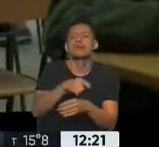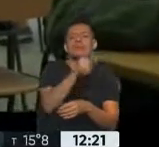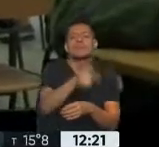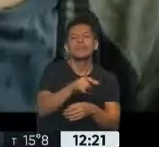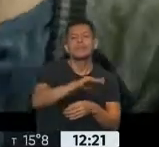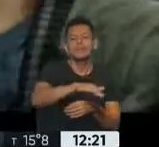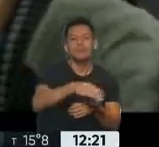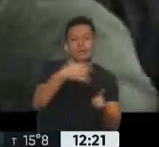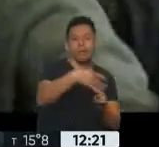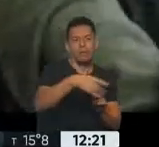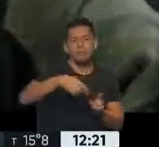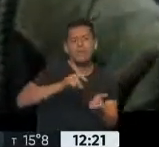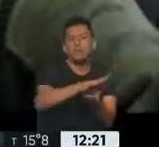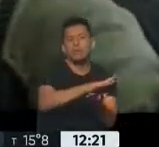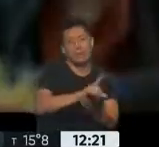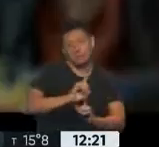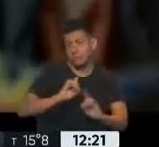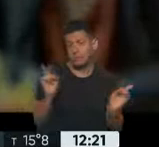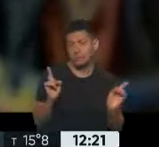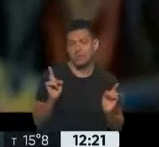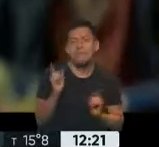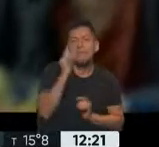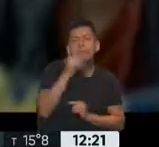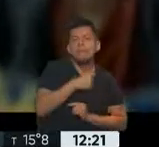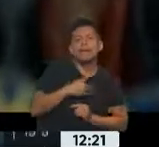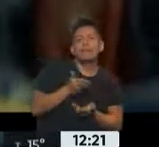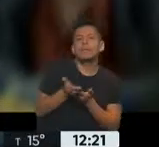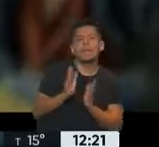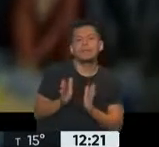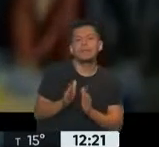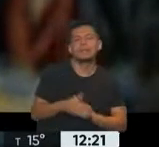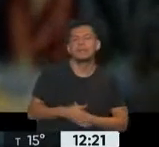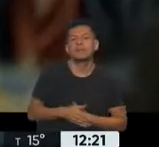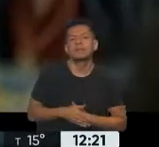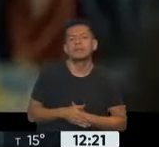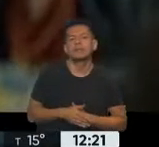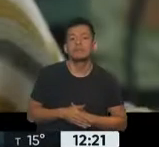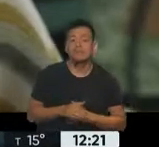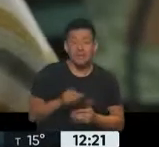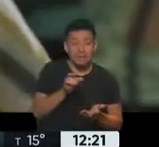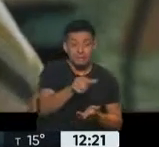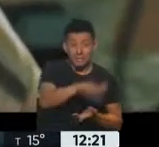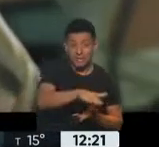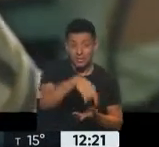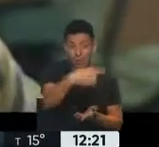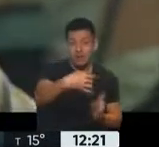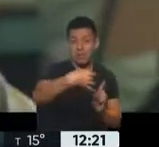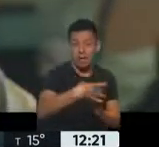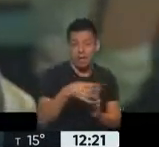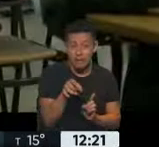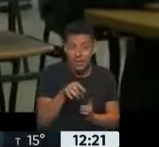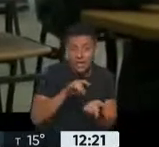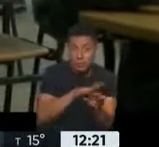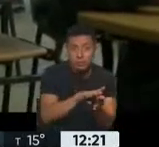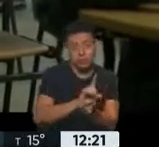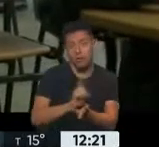ejemplo, porque son pedidos que hacen los padres. Si el mecanismo de resolución pasa por la expulsión, estamos en problemas también. Un